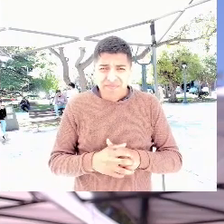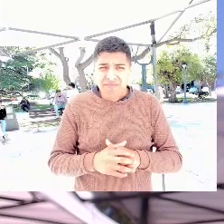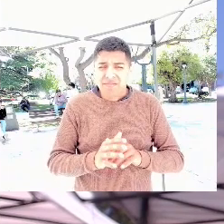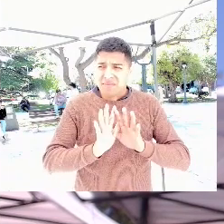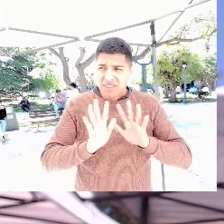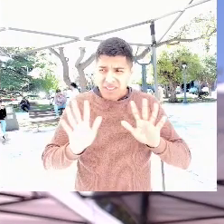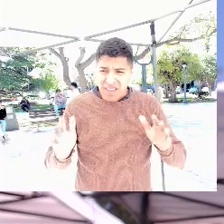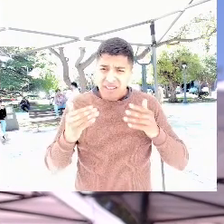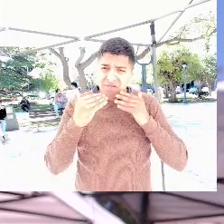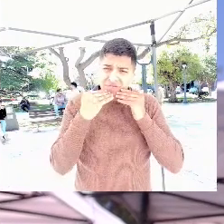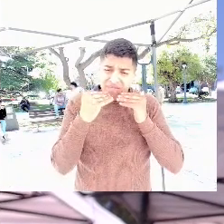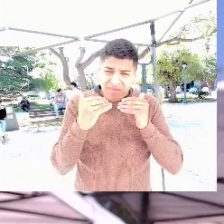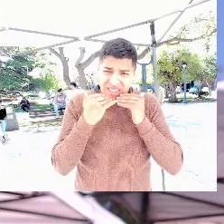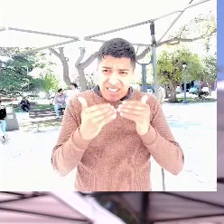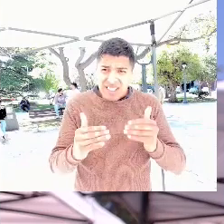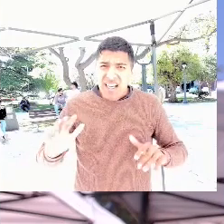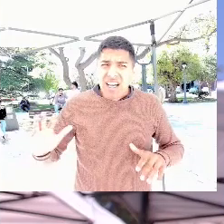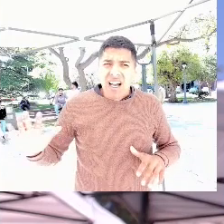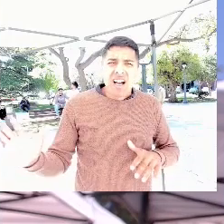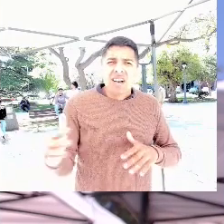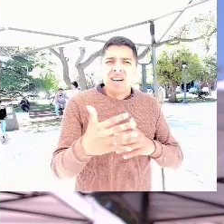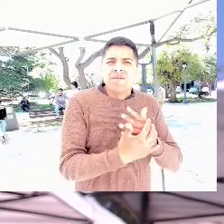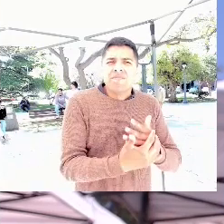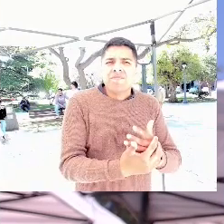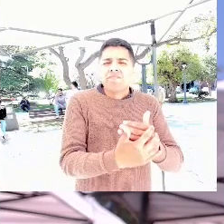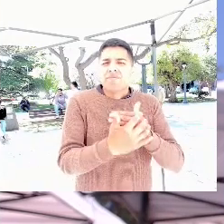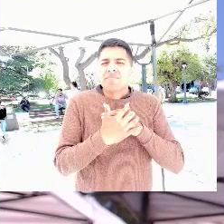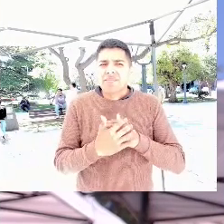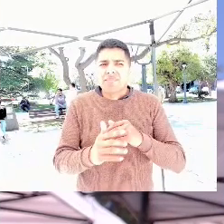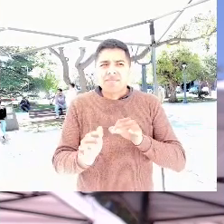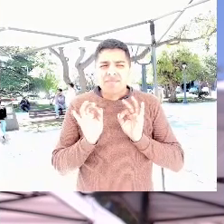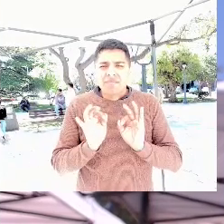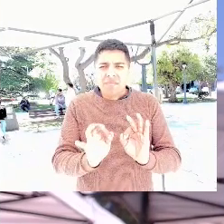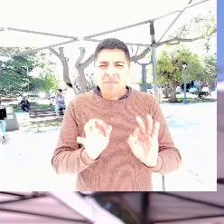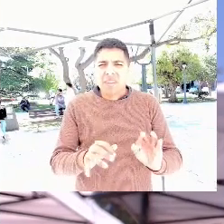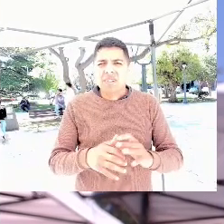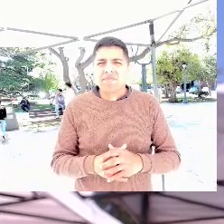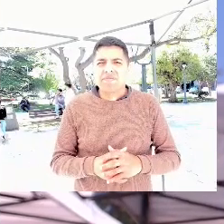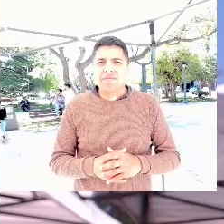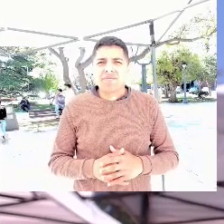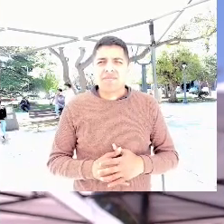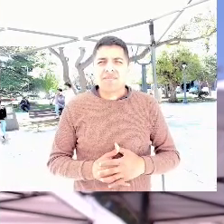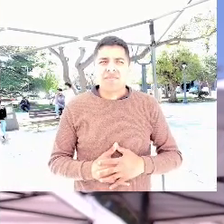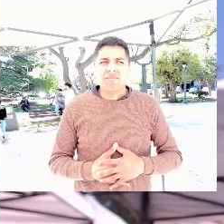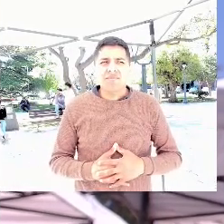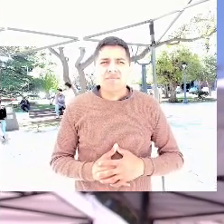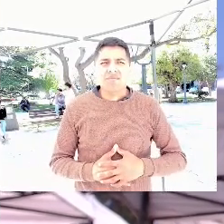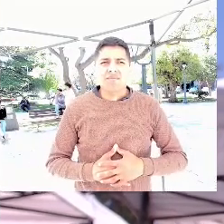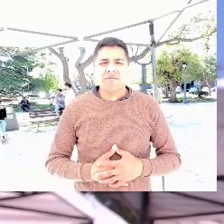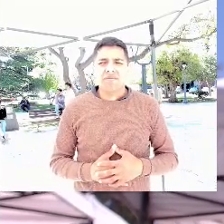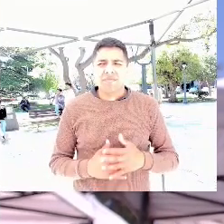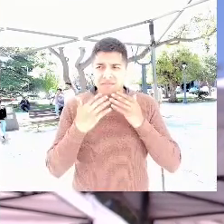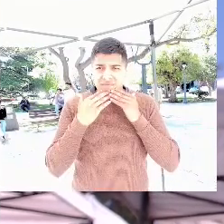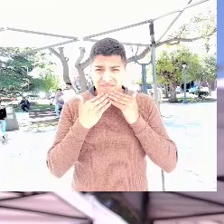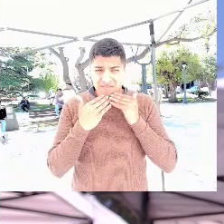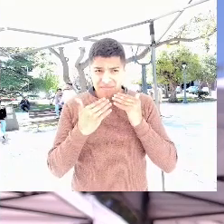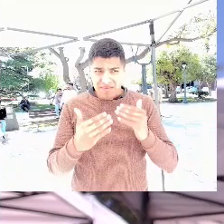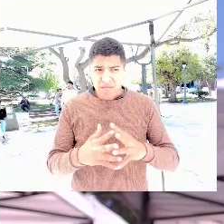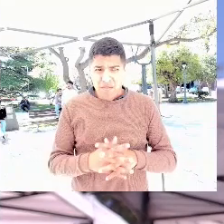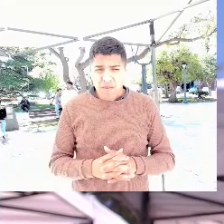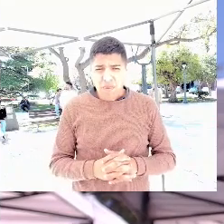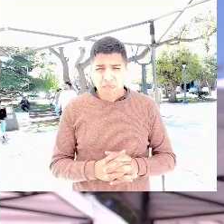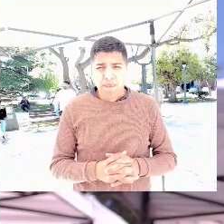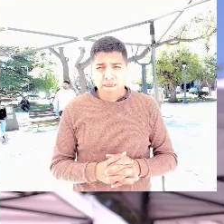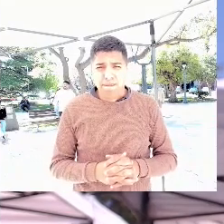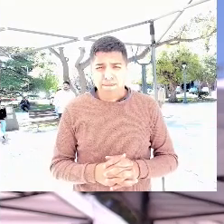más, agradecer el acompañamiento a todo el cuerpo de la aprobación de este presupuesto. Muchísimas gracias,